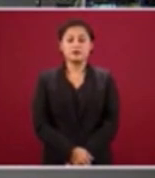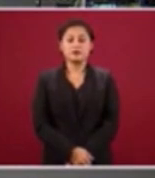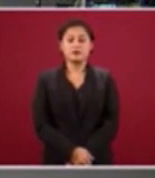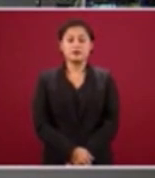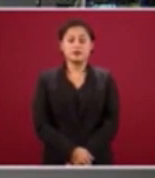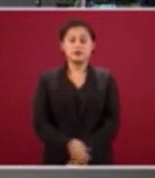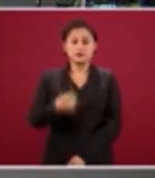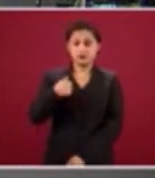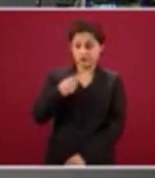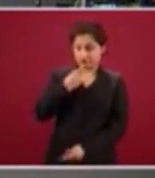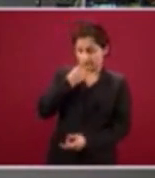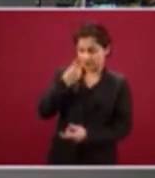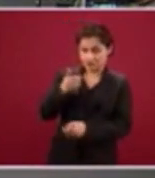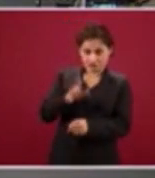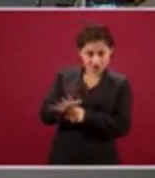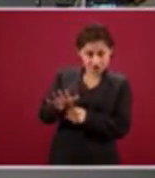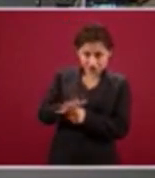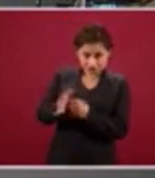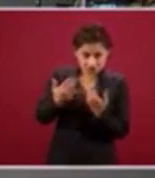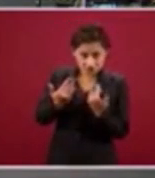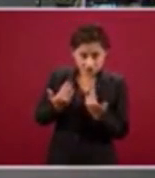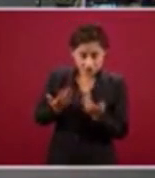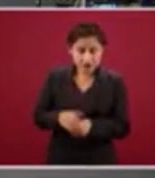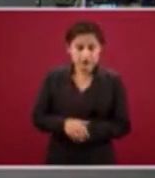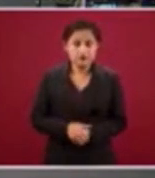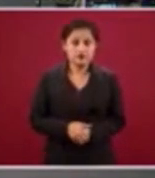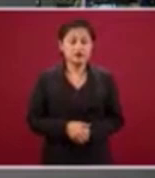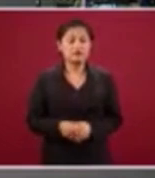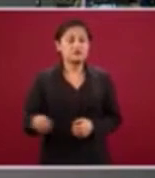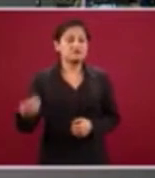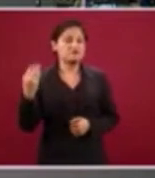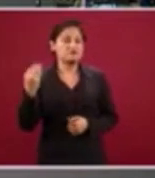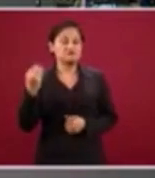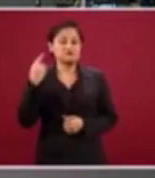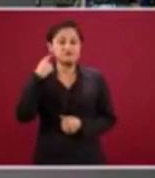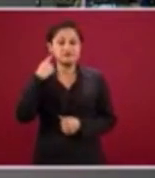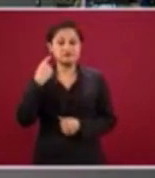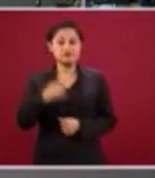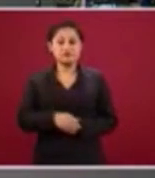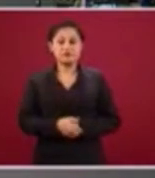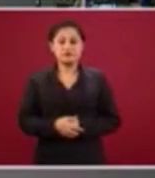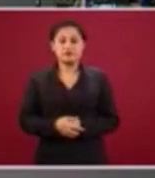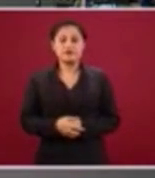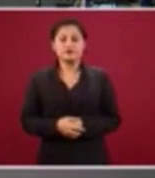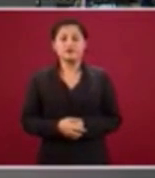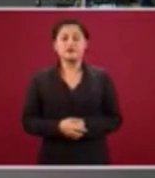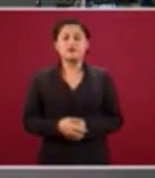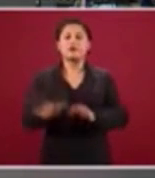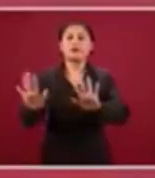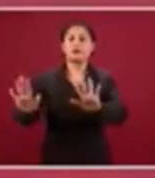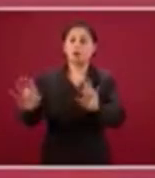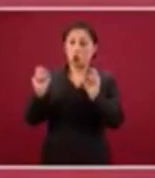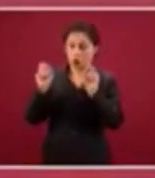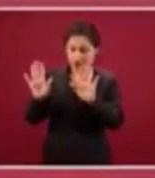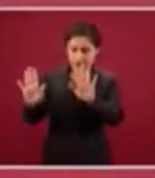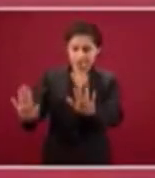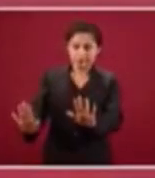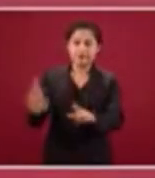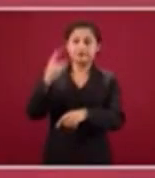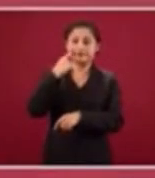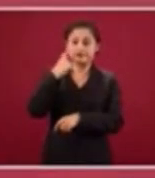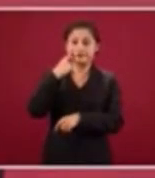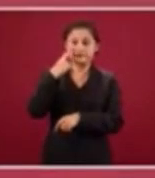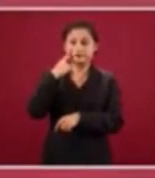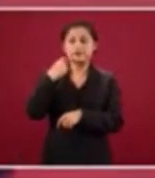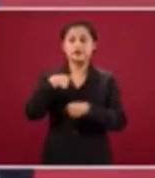lo que estoy diciendo. Pero me está hablando otra vez de hombres, mujeres. Ah, bueno, para a ver el